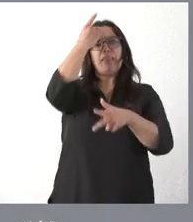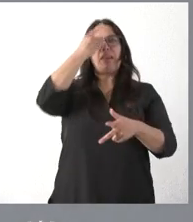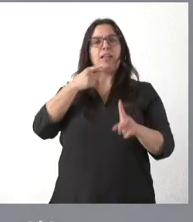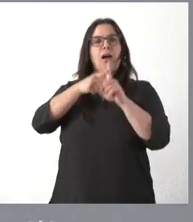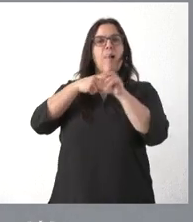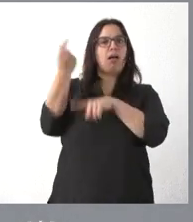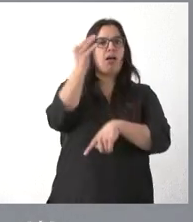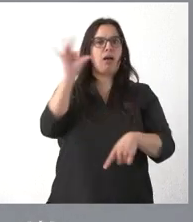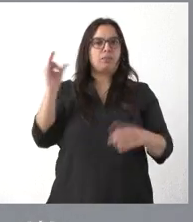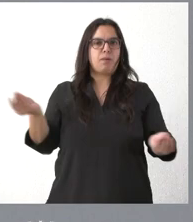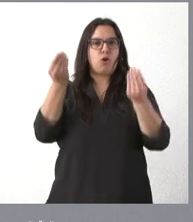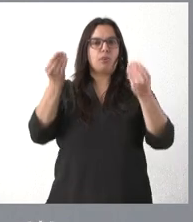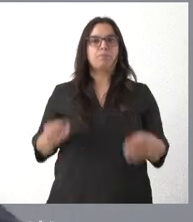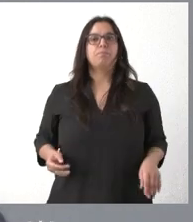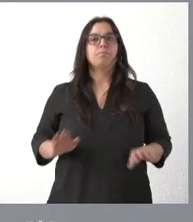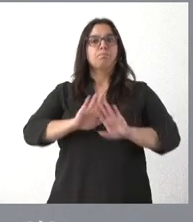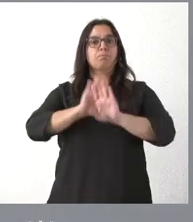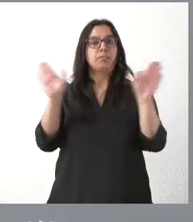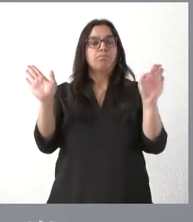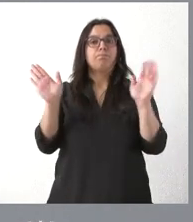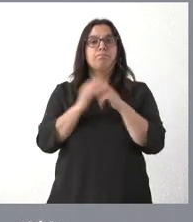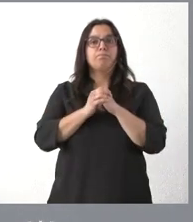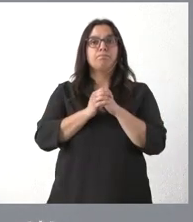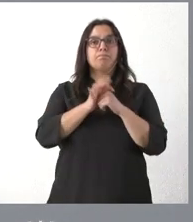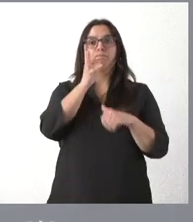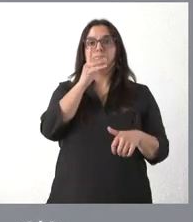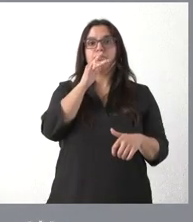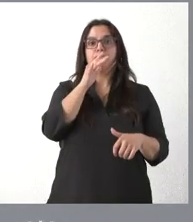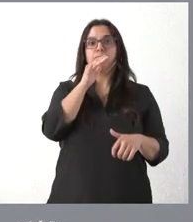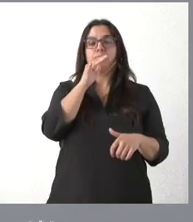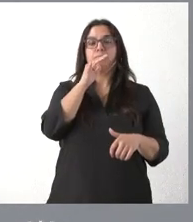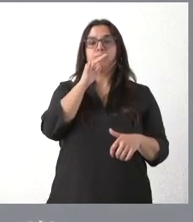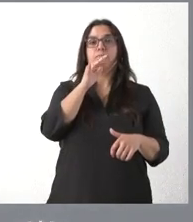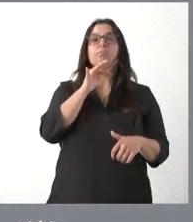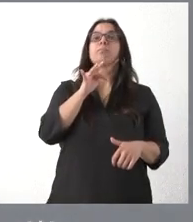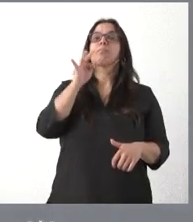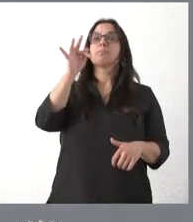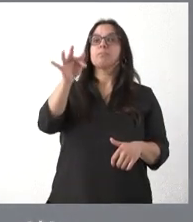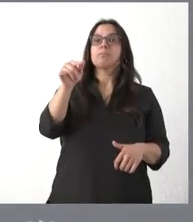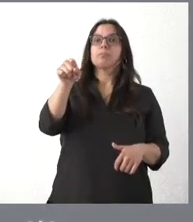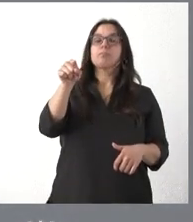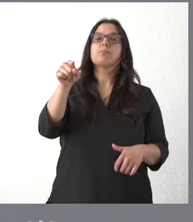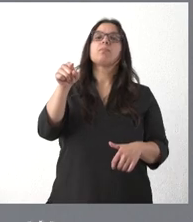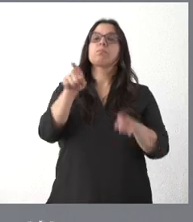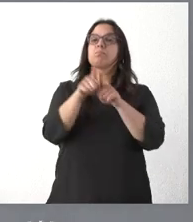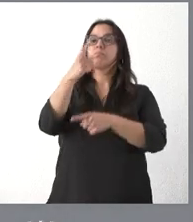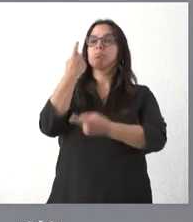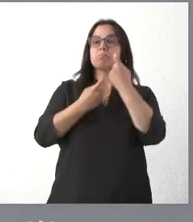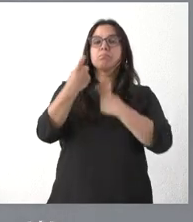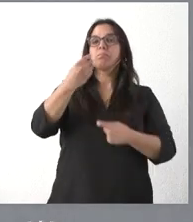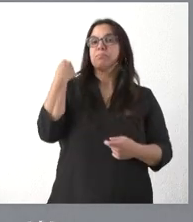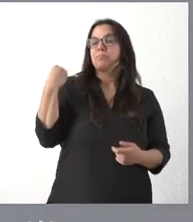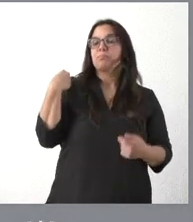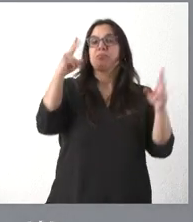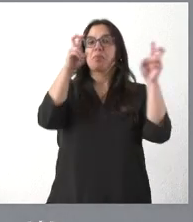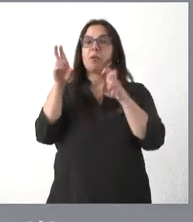y más digital y sin más pues quedo a su disposición para cualquier pregunta que estimen oportuno formular sobre los asuntos